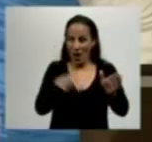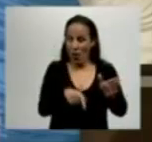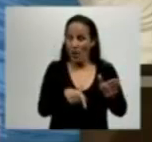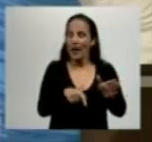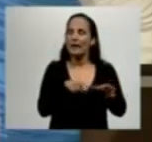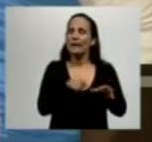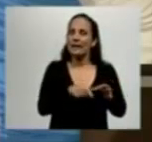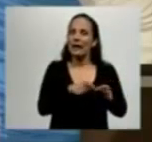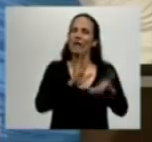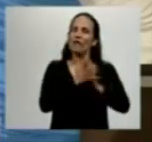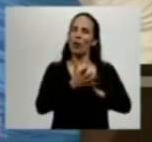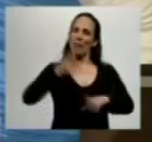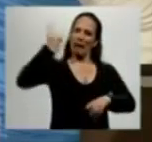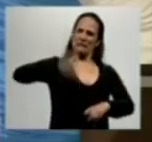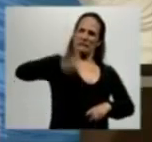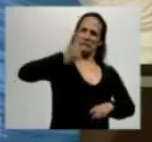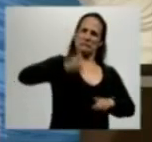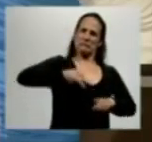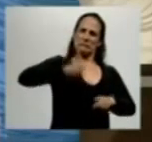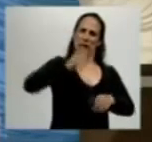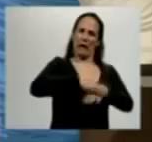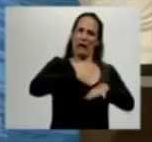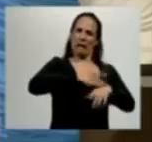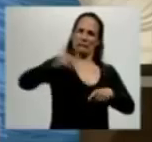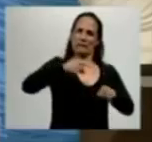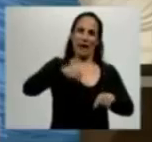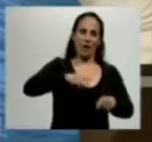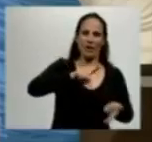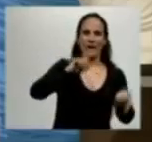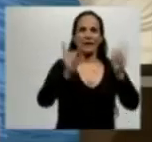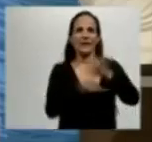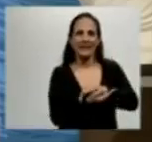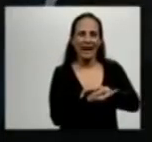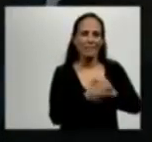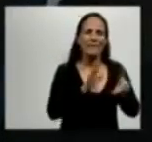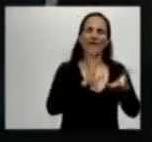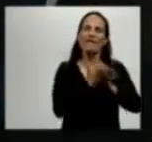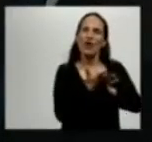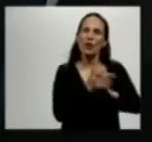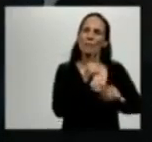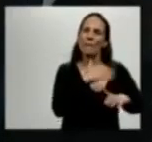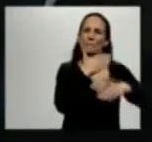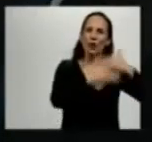de inquisitivo en acusatorio, mucho más ágil.